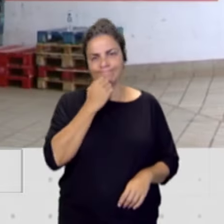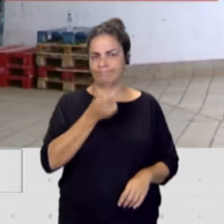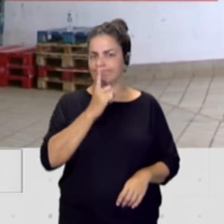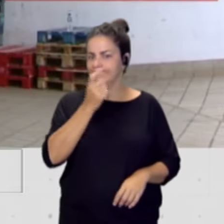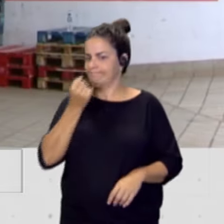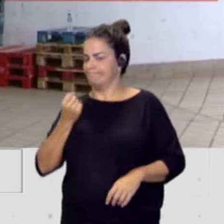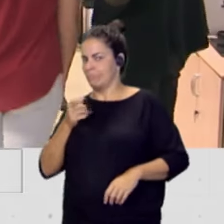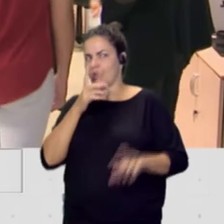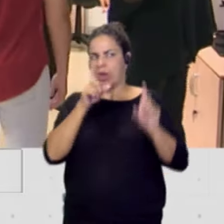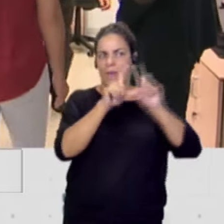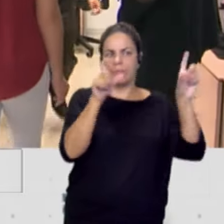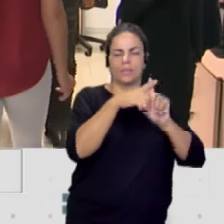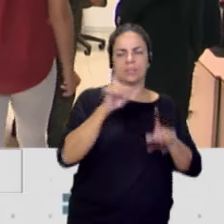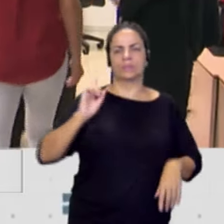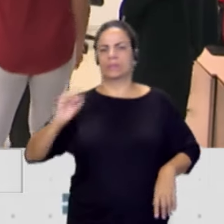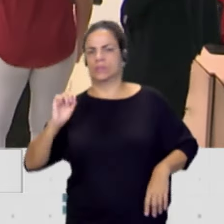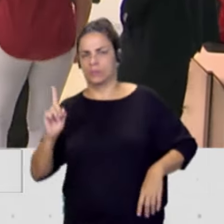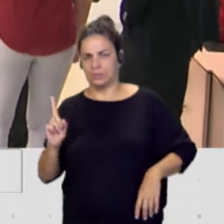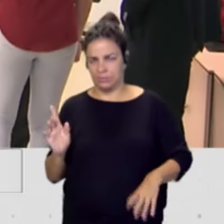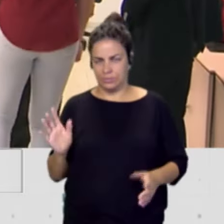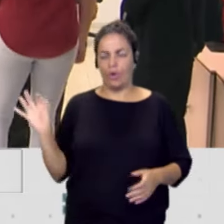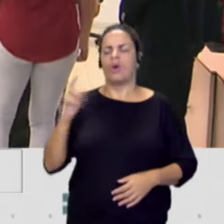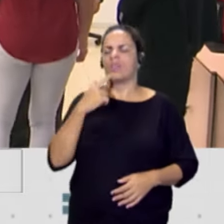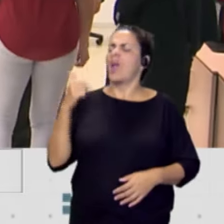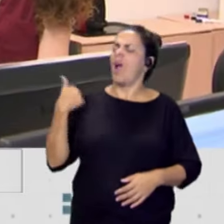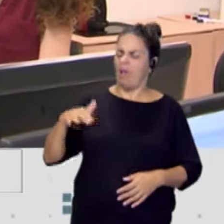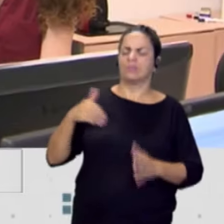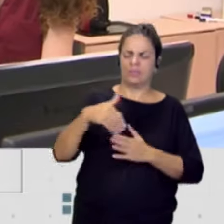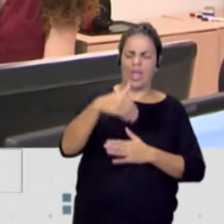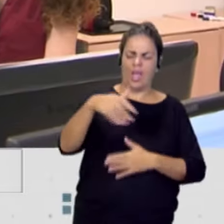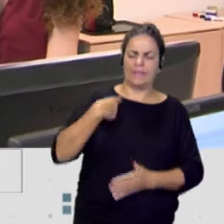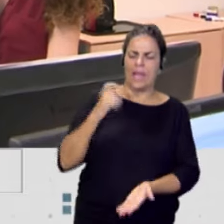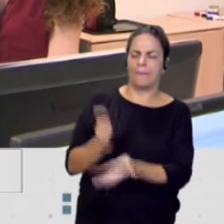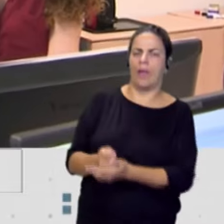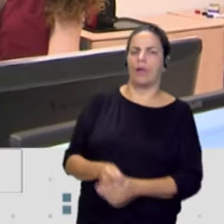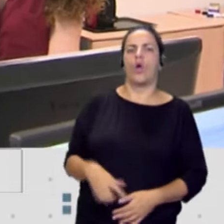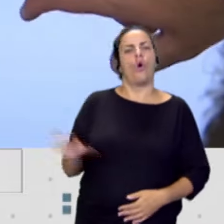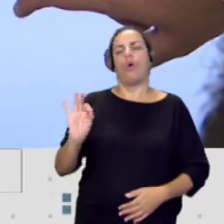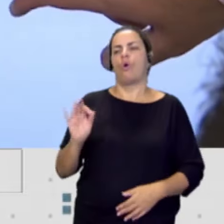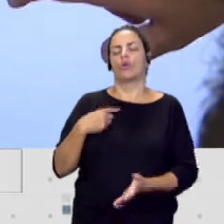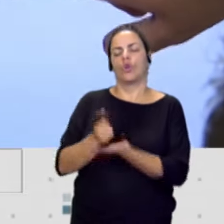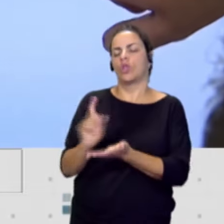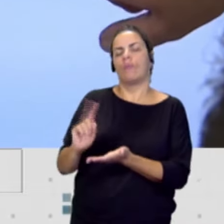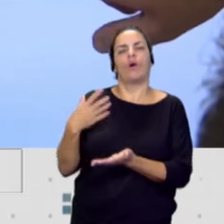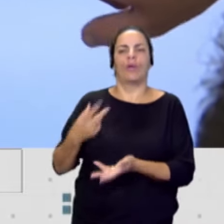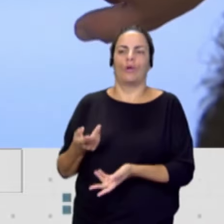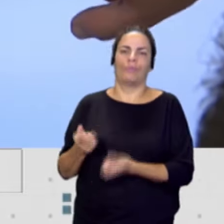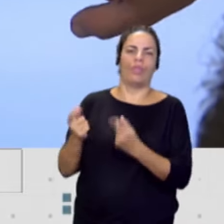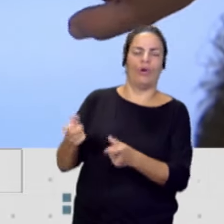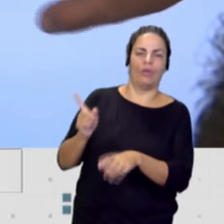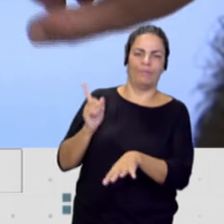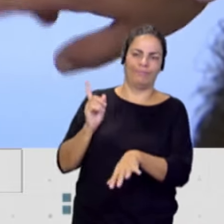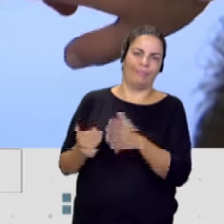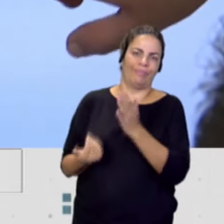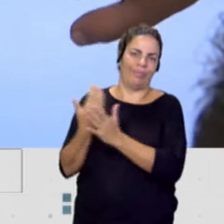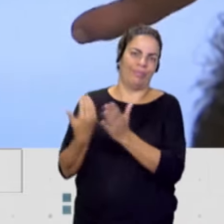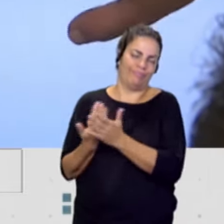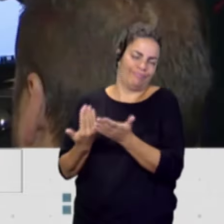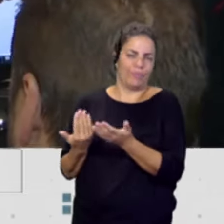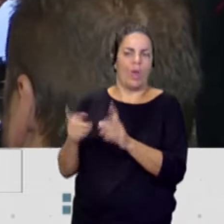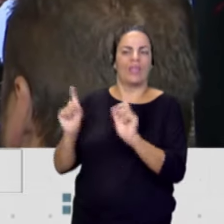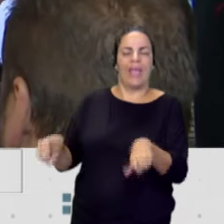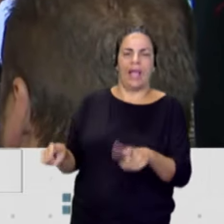en las empresas, de no, ya te las voy a pagar, no, ahora te las voy a dar en tiempo de descanso, la situación es que lo van alargando